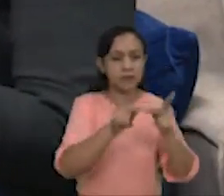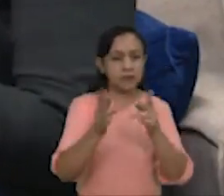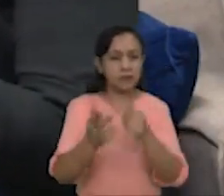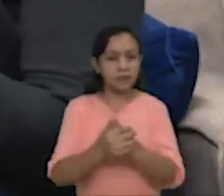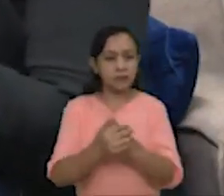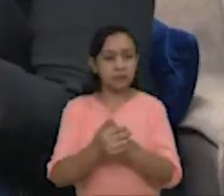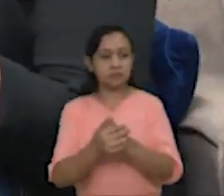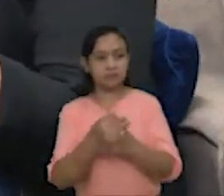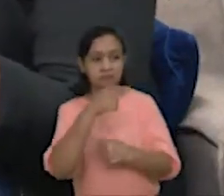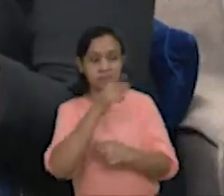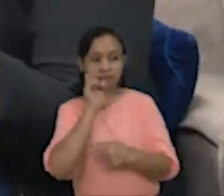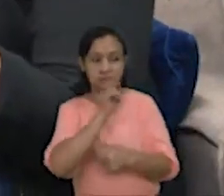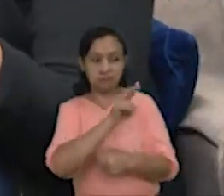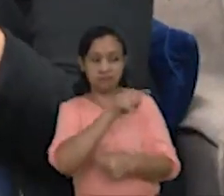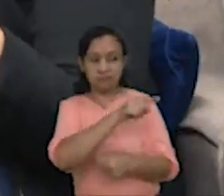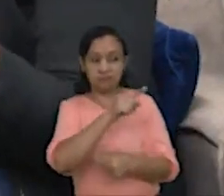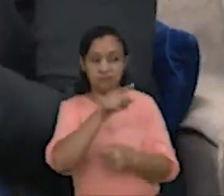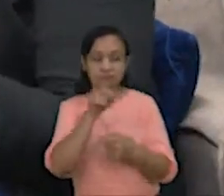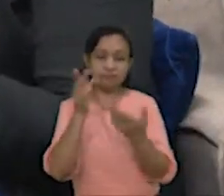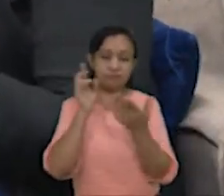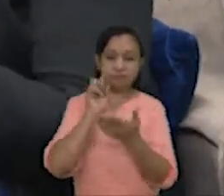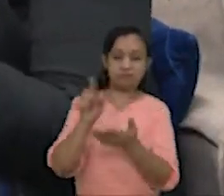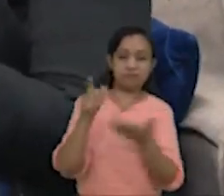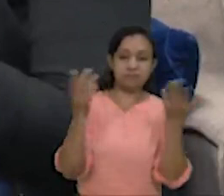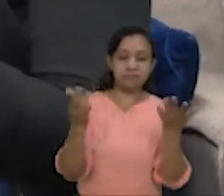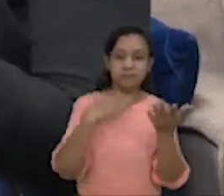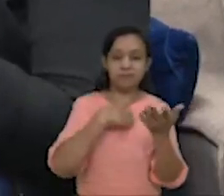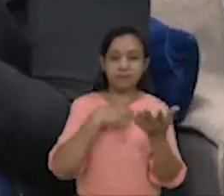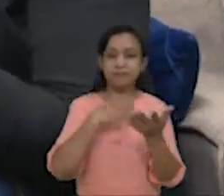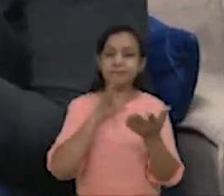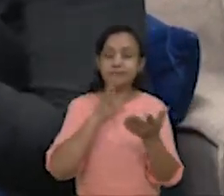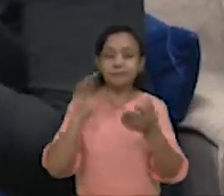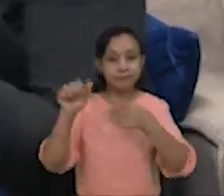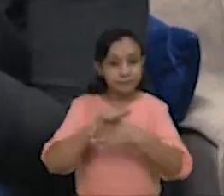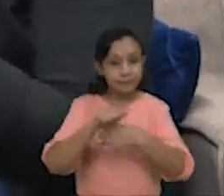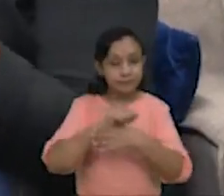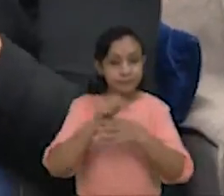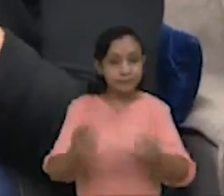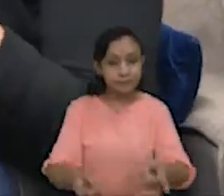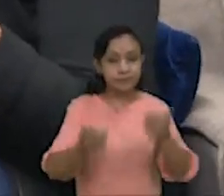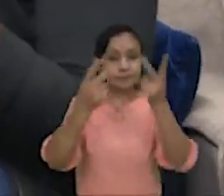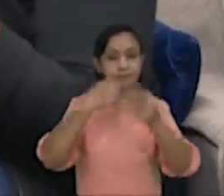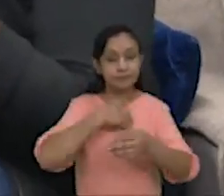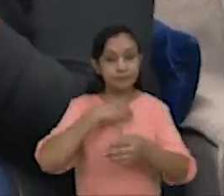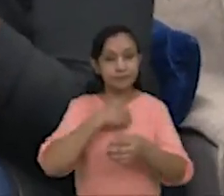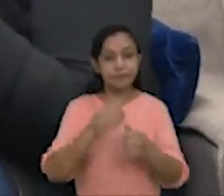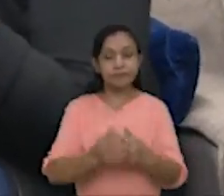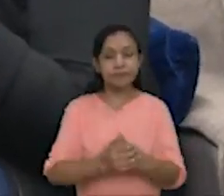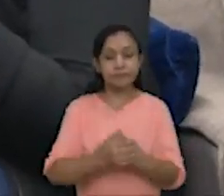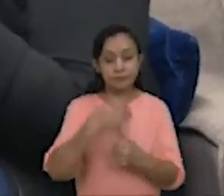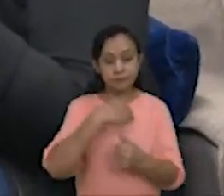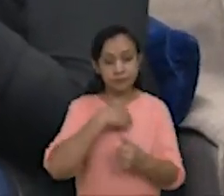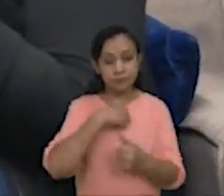la gente. Me parece que la coherencia como práctica de vida, en la que vos